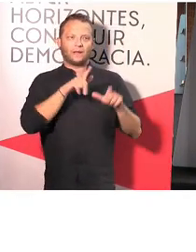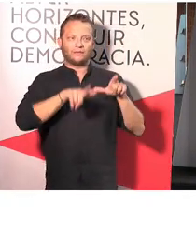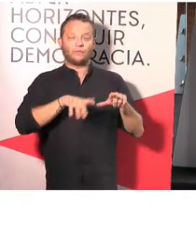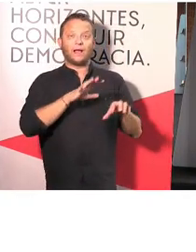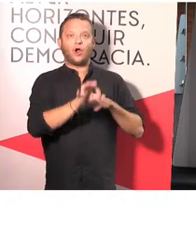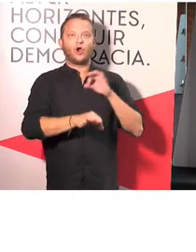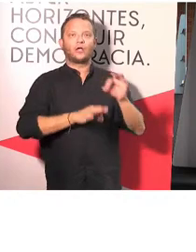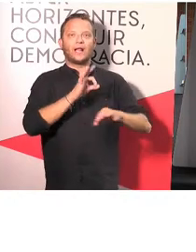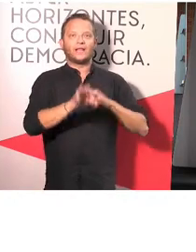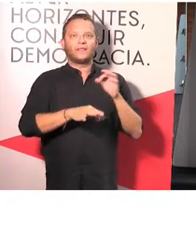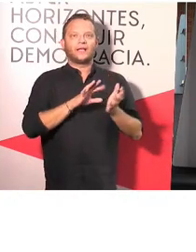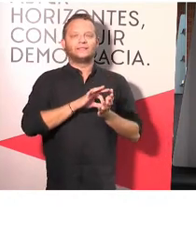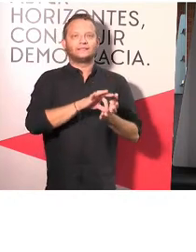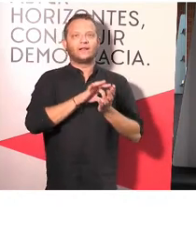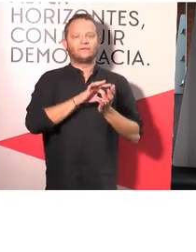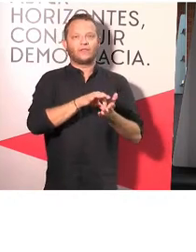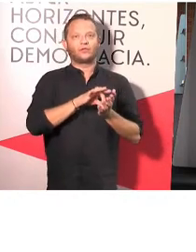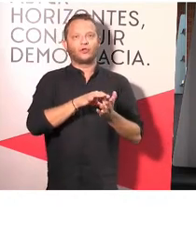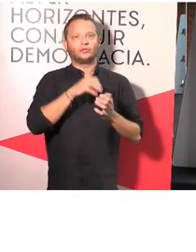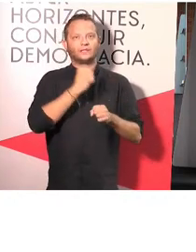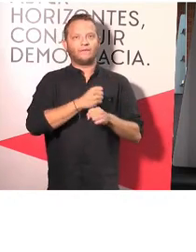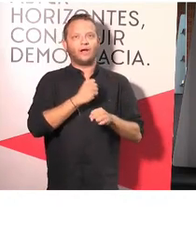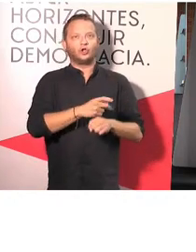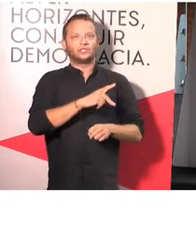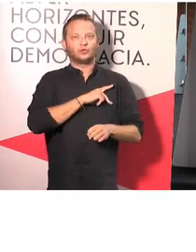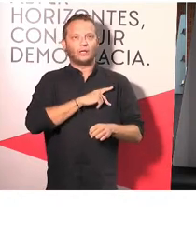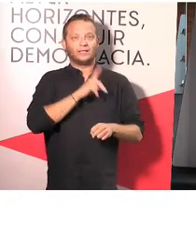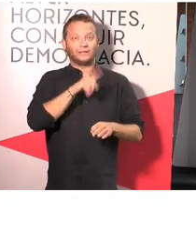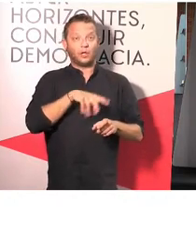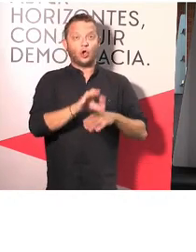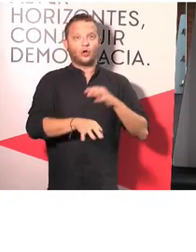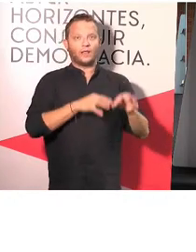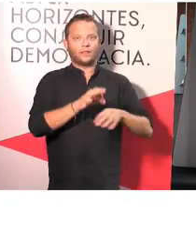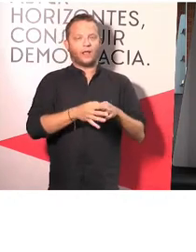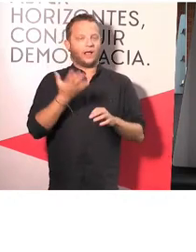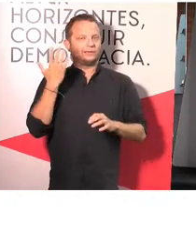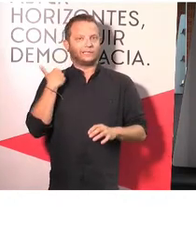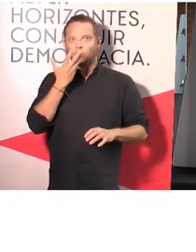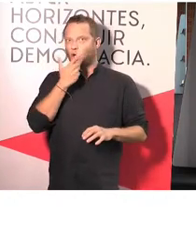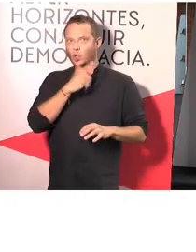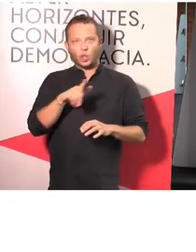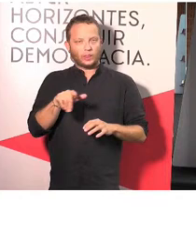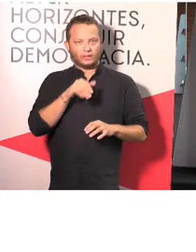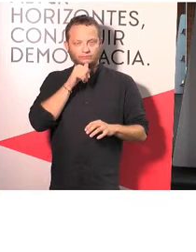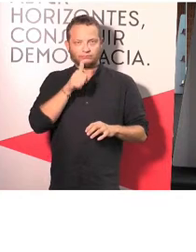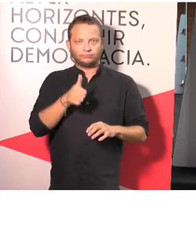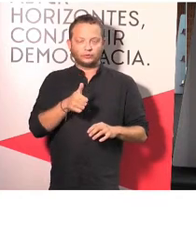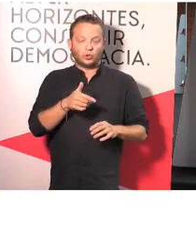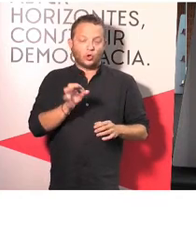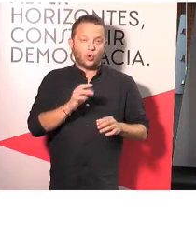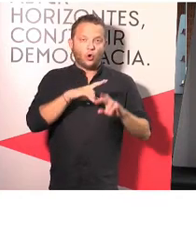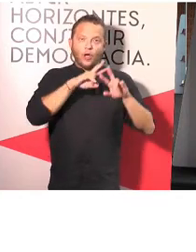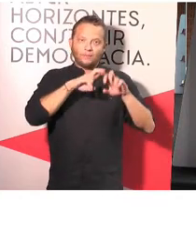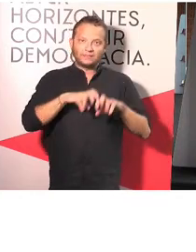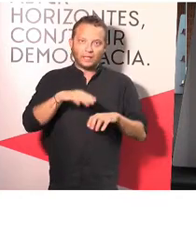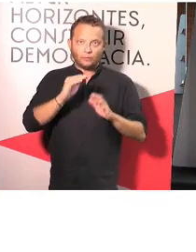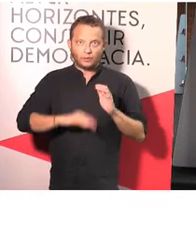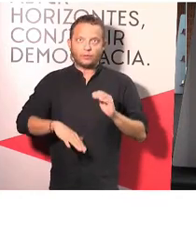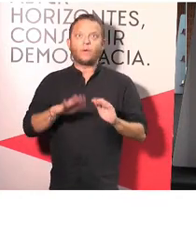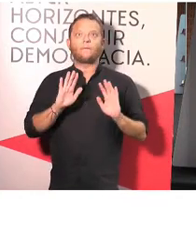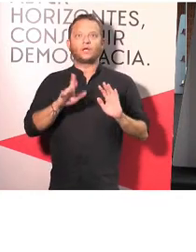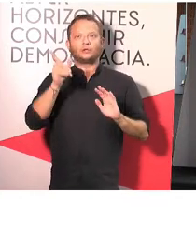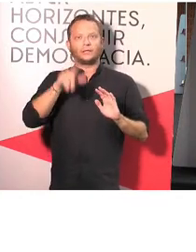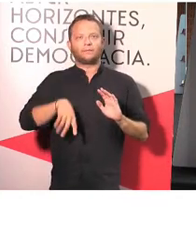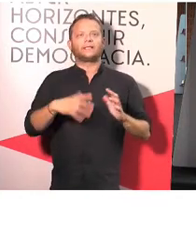organizan los servicios de trabajo sexuales, que generalmente no se conocen tanto, no llegan tanto a los medios o se han investigado menos, pero también